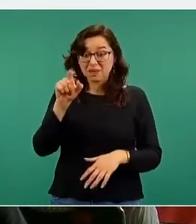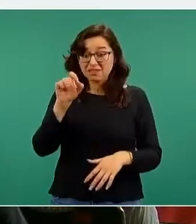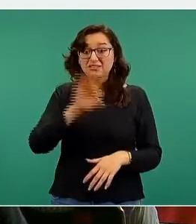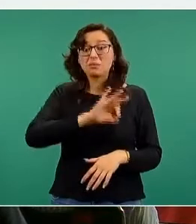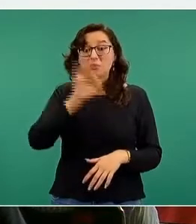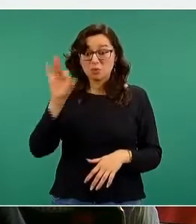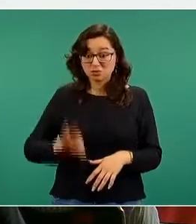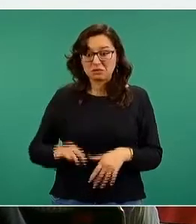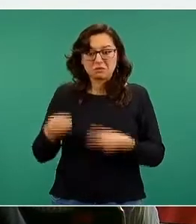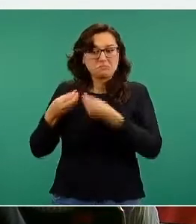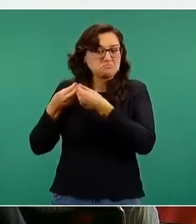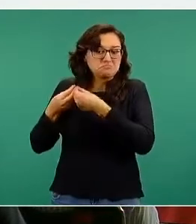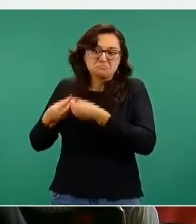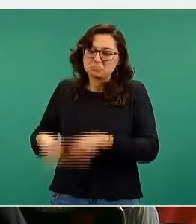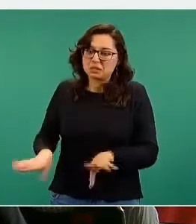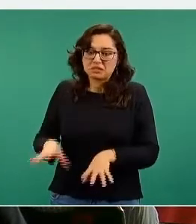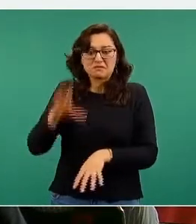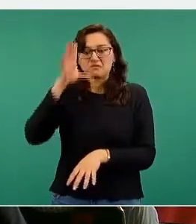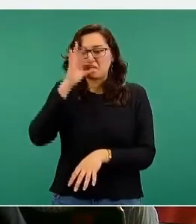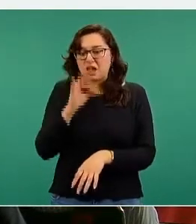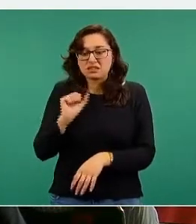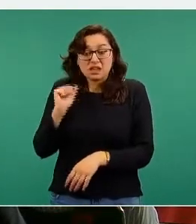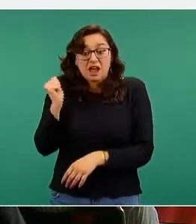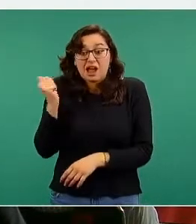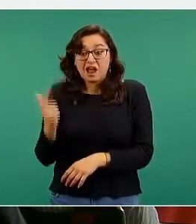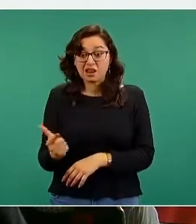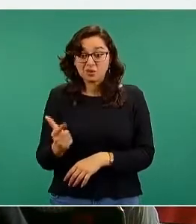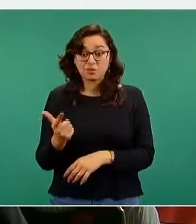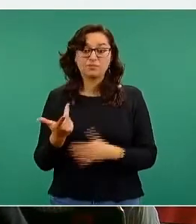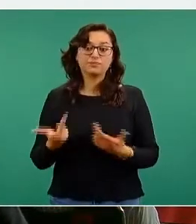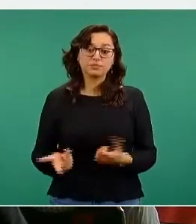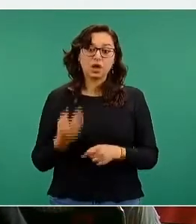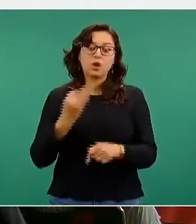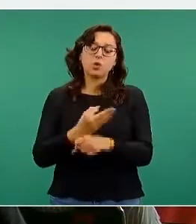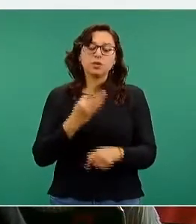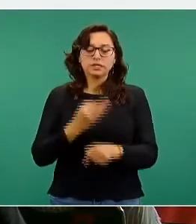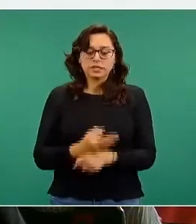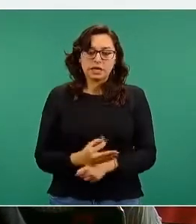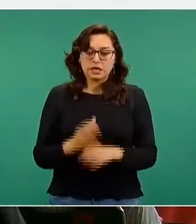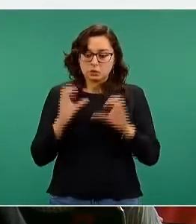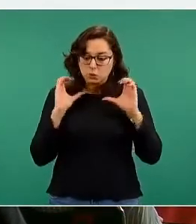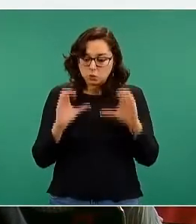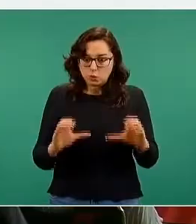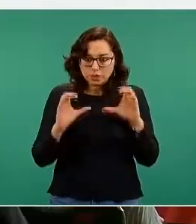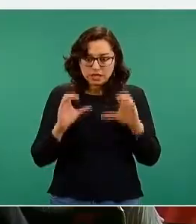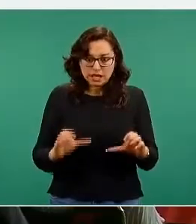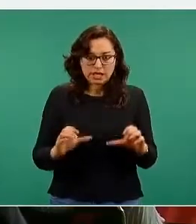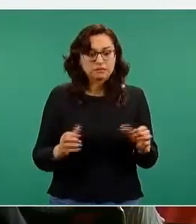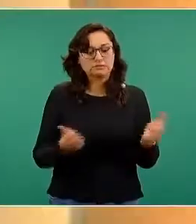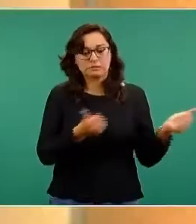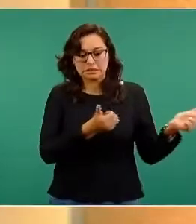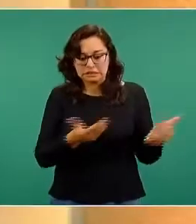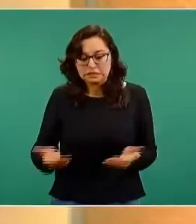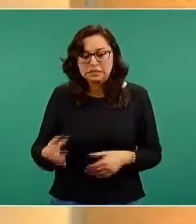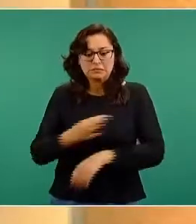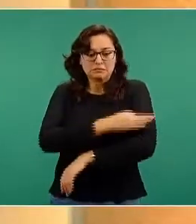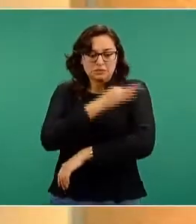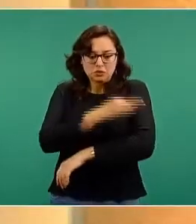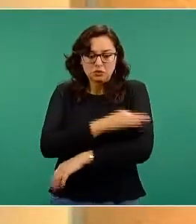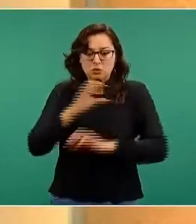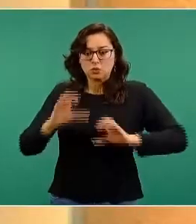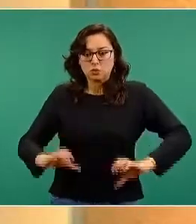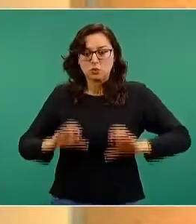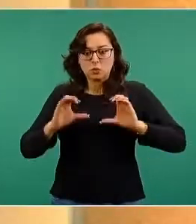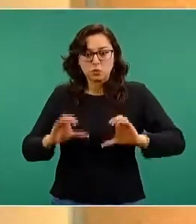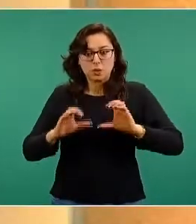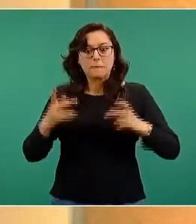tipo de situaciones. En el momento estamos cuidando con mucho detalle el manejo de la vacuna y el personal es